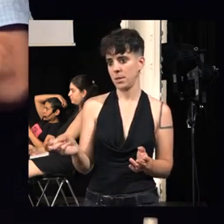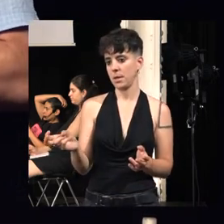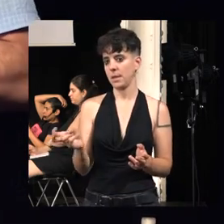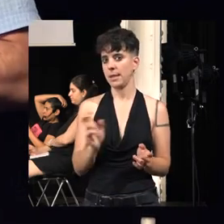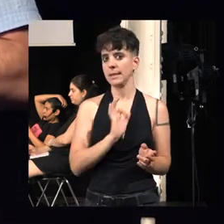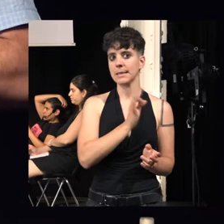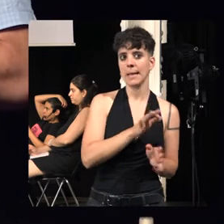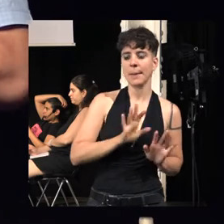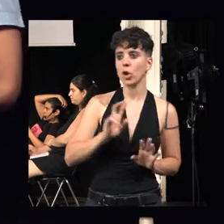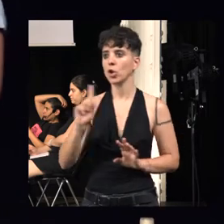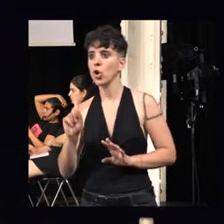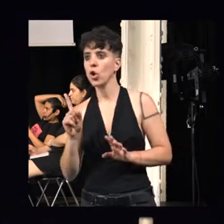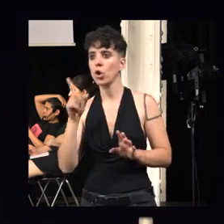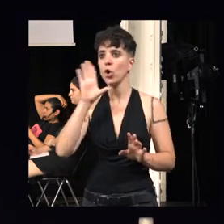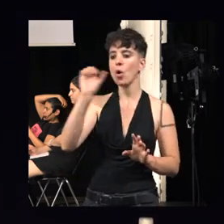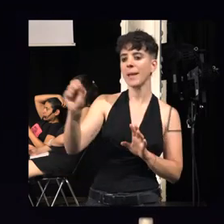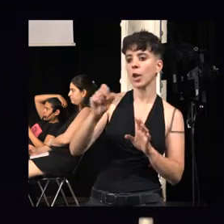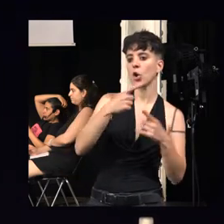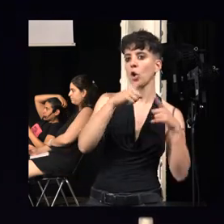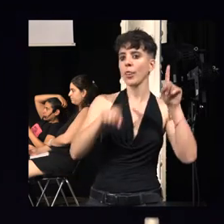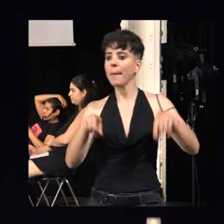de diferentes gobiernos y de diferentes colores.